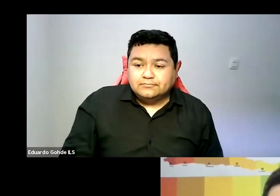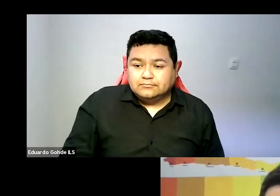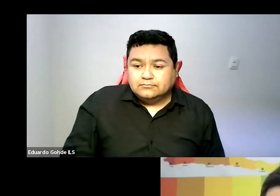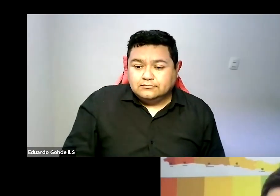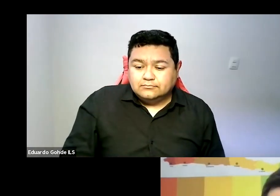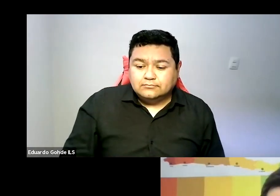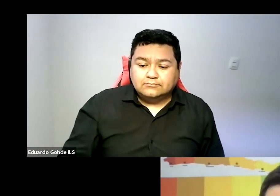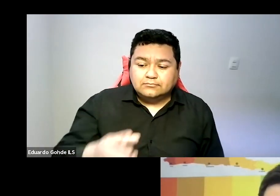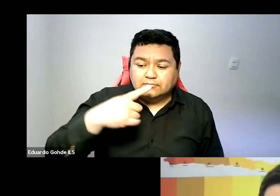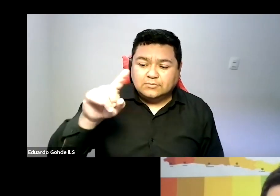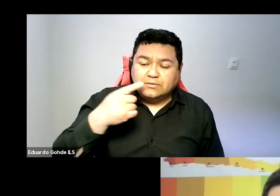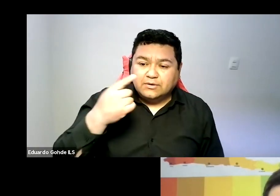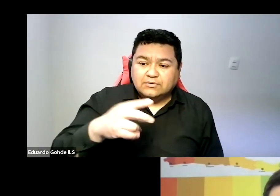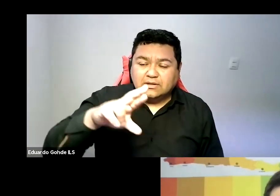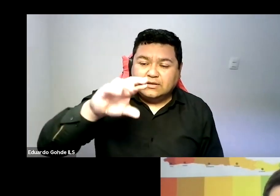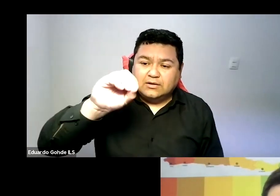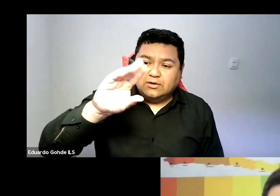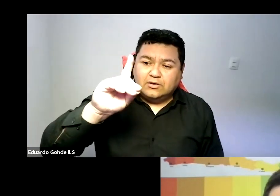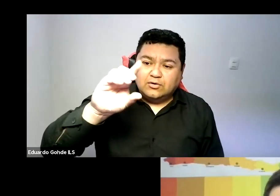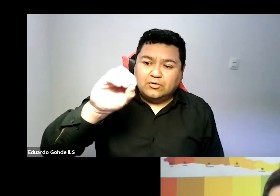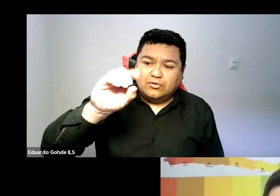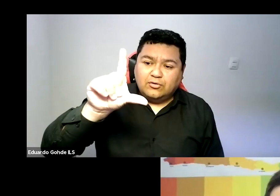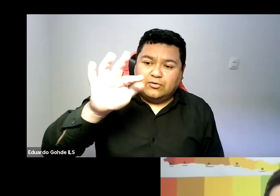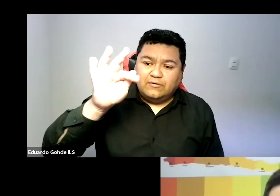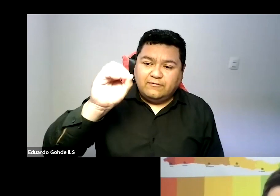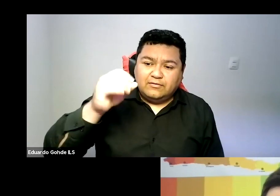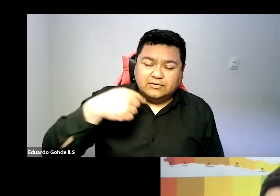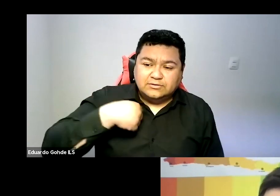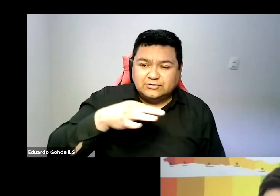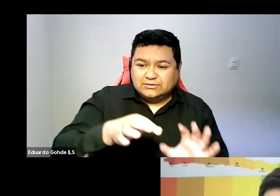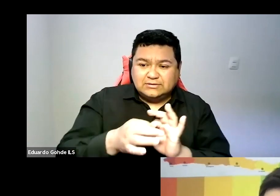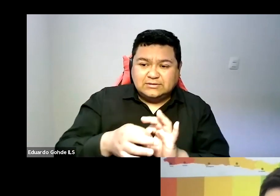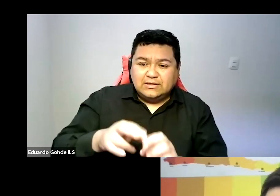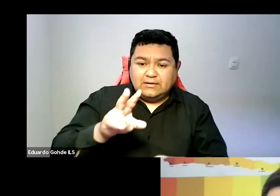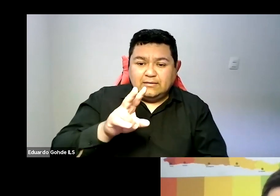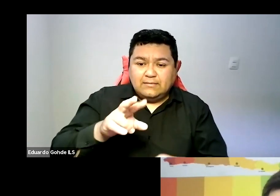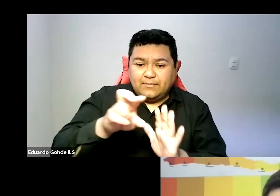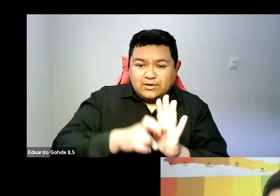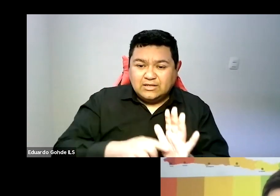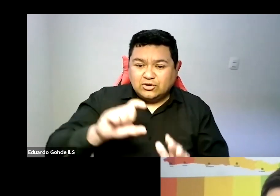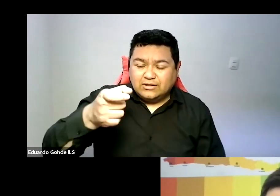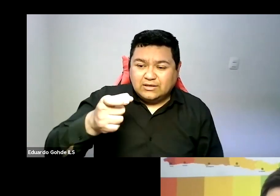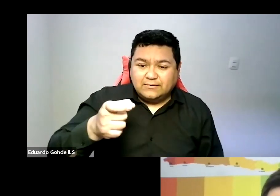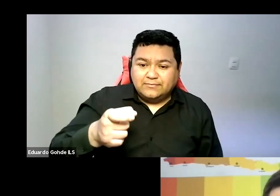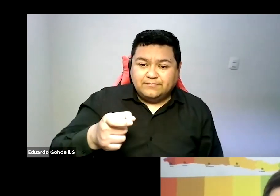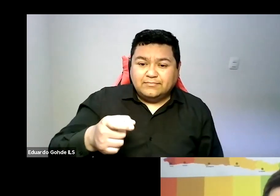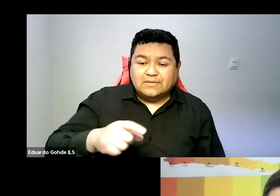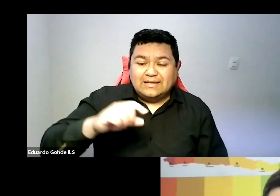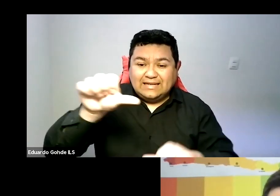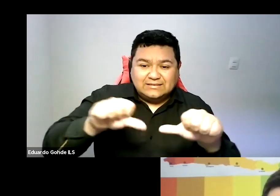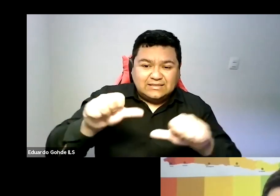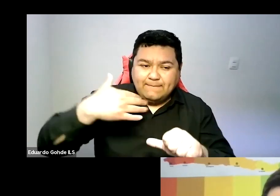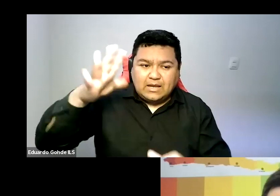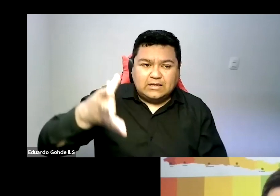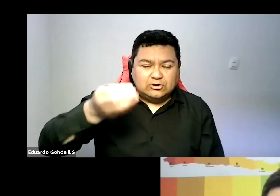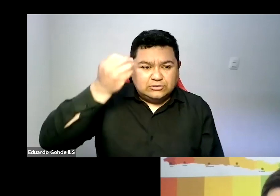Otra pregunta, el profesor Rodolfo Videla dice: profesor Diego, yo lo sigo desde el proyecto G. Me confirmó que la ciencia es más que solo un